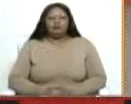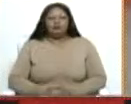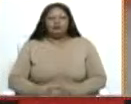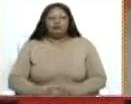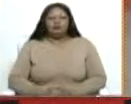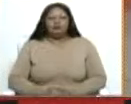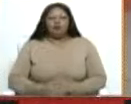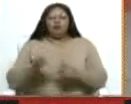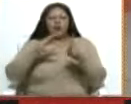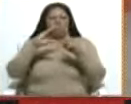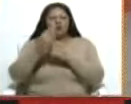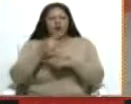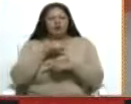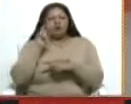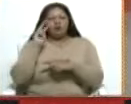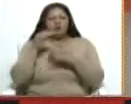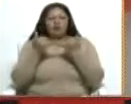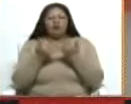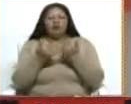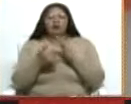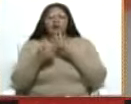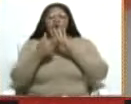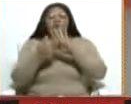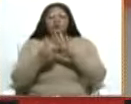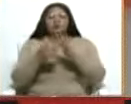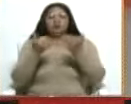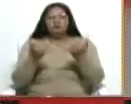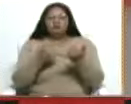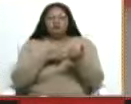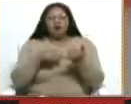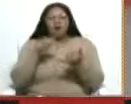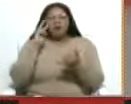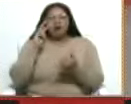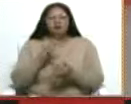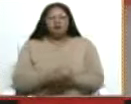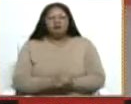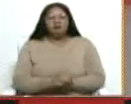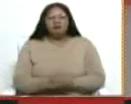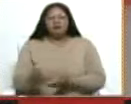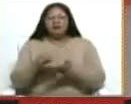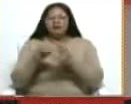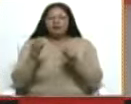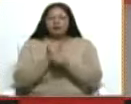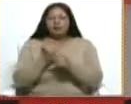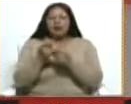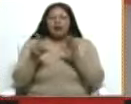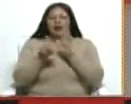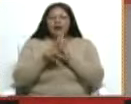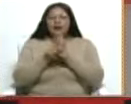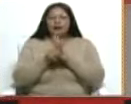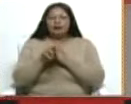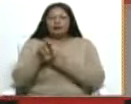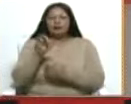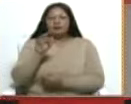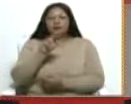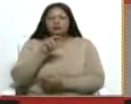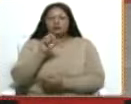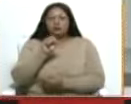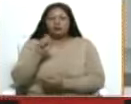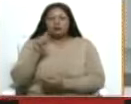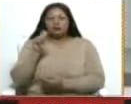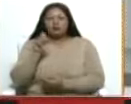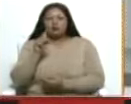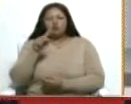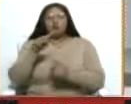precisamente para favorecer a estas manifestaciones. Quizá retomar lo que es la ley Resorte, algunos artículos que hablan del uno por